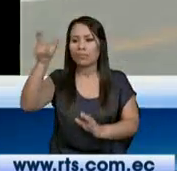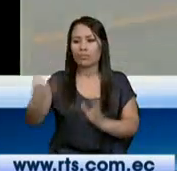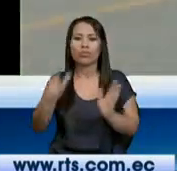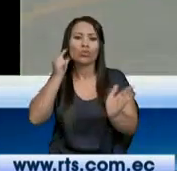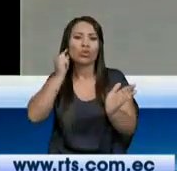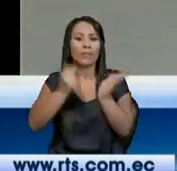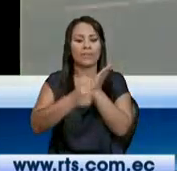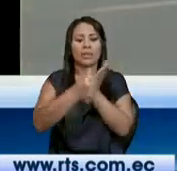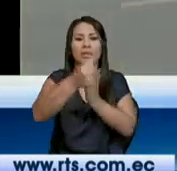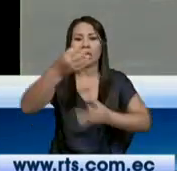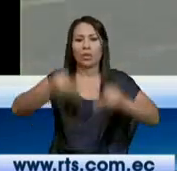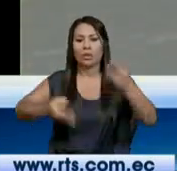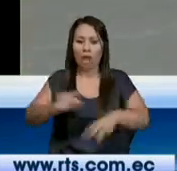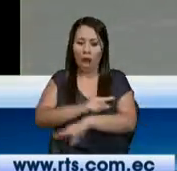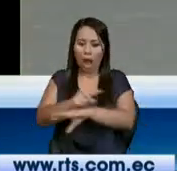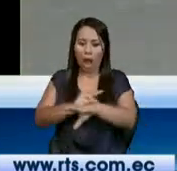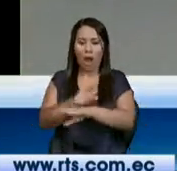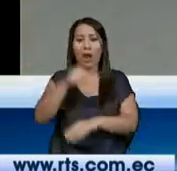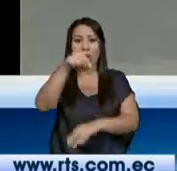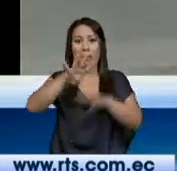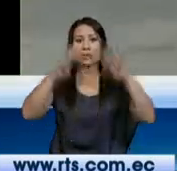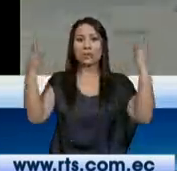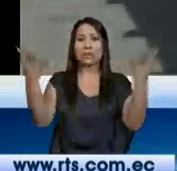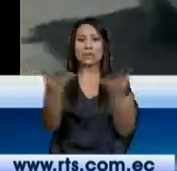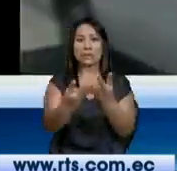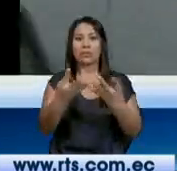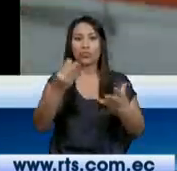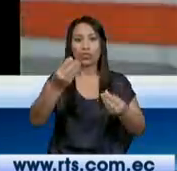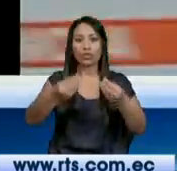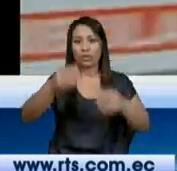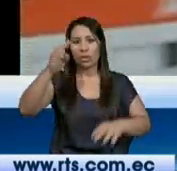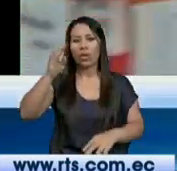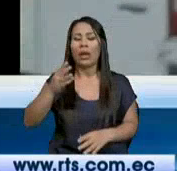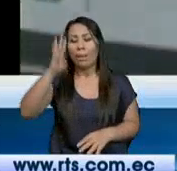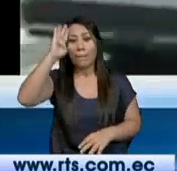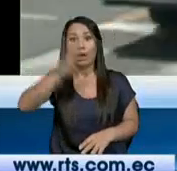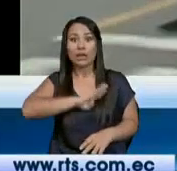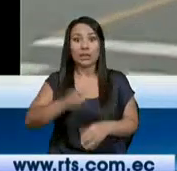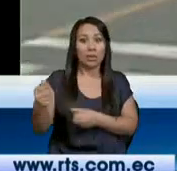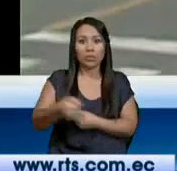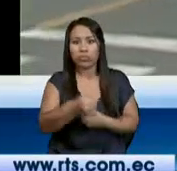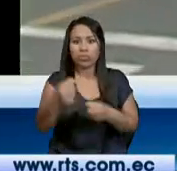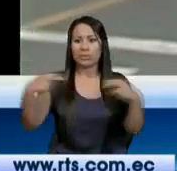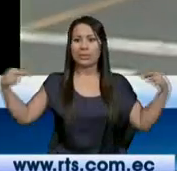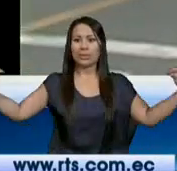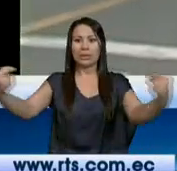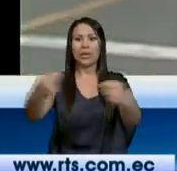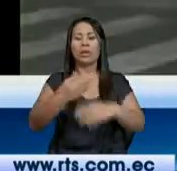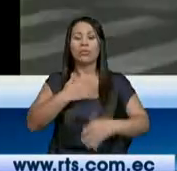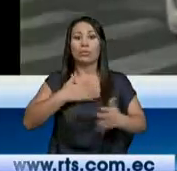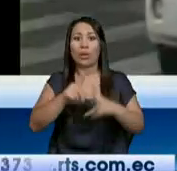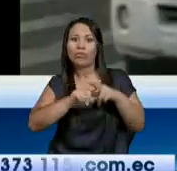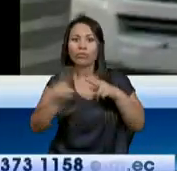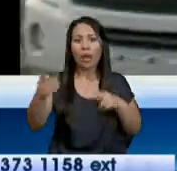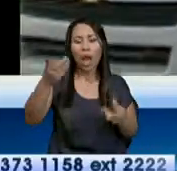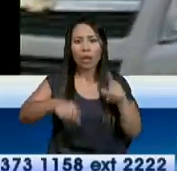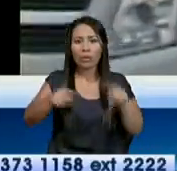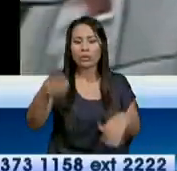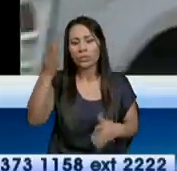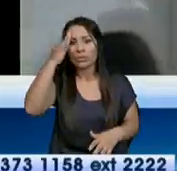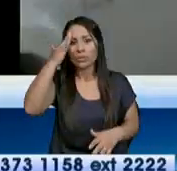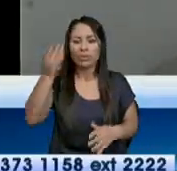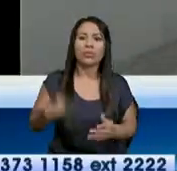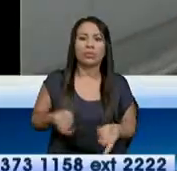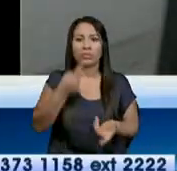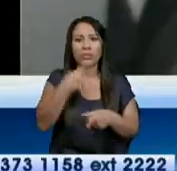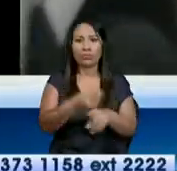Justicia. Durante varias horas, el centro de rehabilitación fue rodeado por policías y militares para evitar cualquier posibilidad de fuga. Tras varias